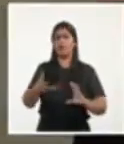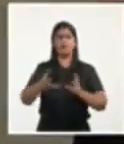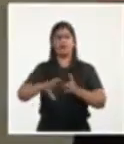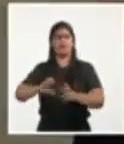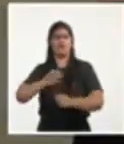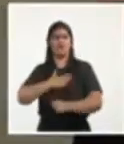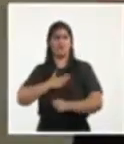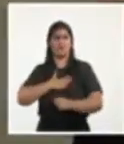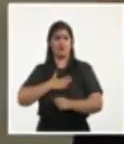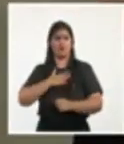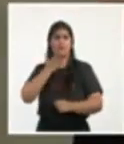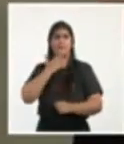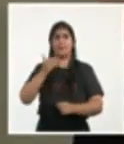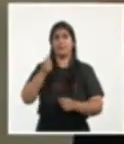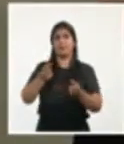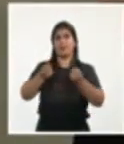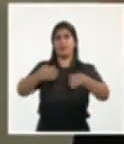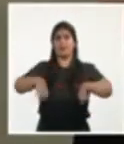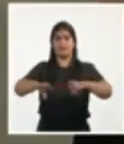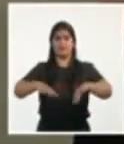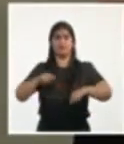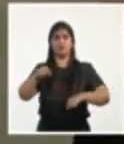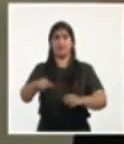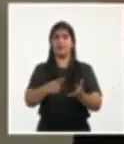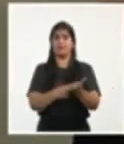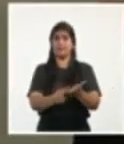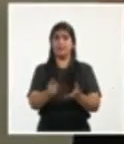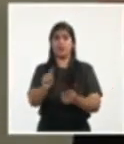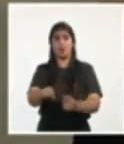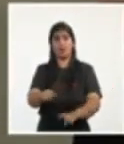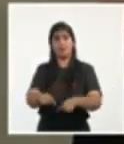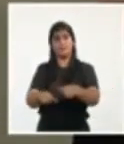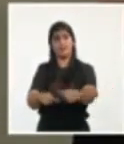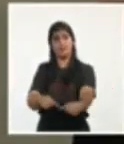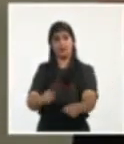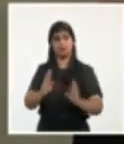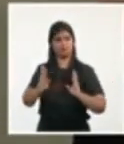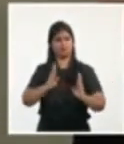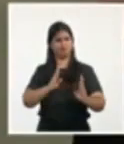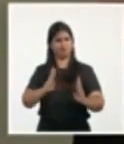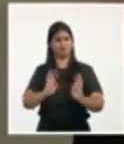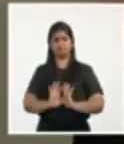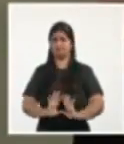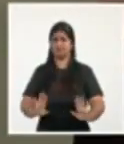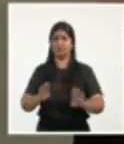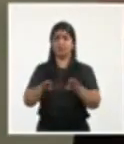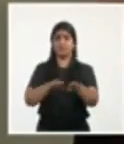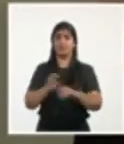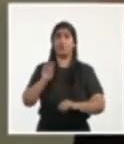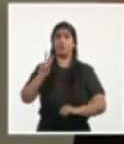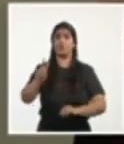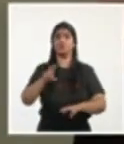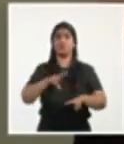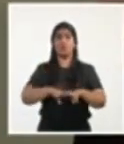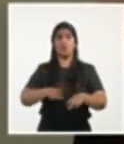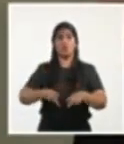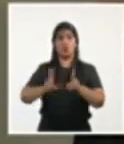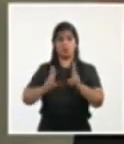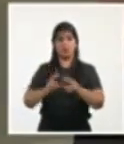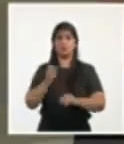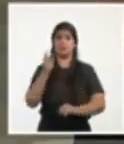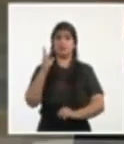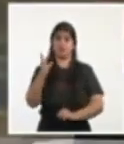En esta semana, entre hoy y mañana, debemos dejar listos 2 hoteles que funcionarán como un